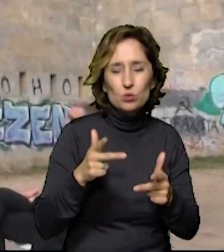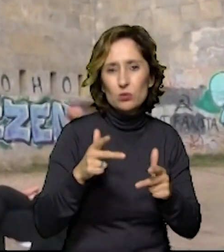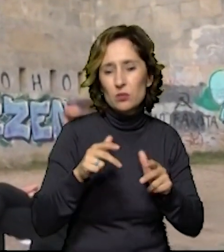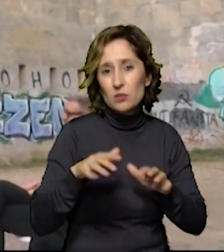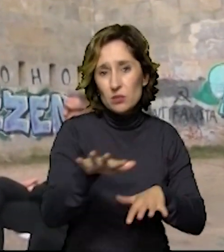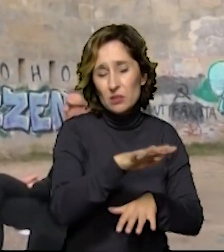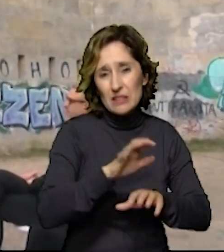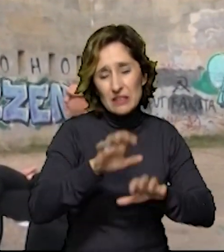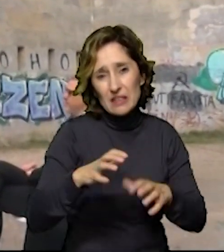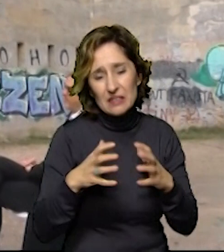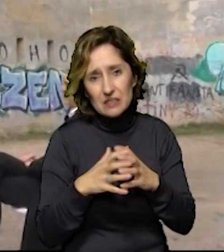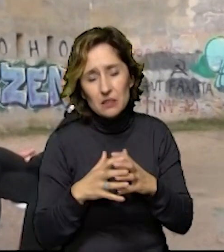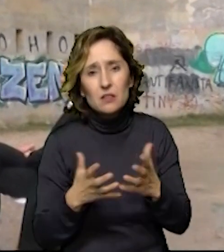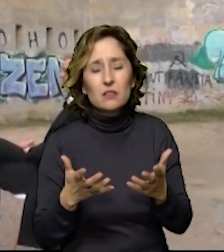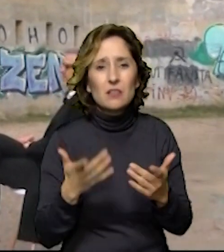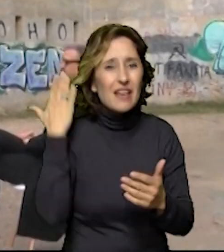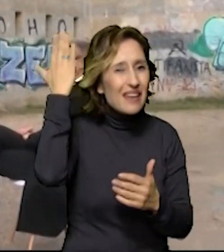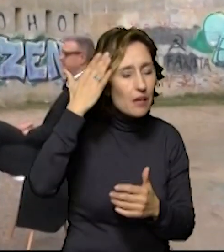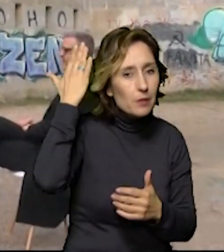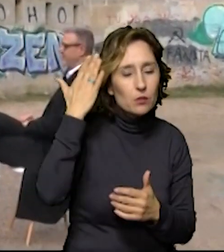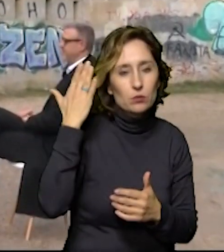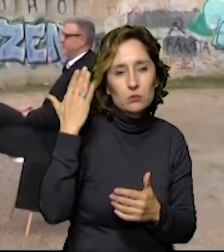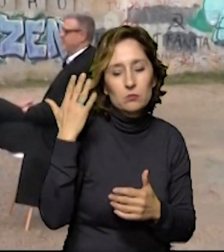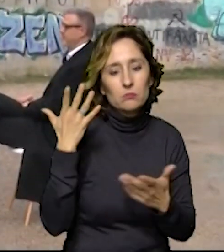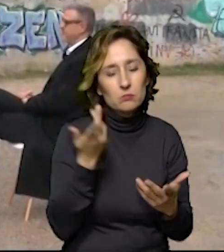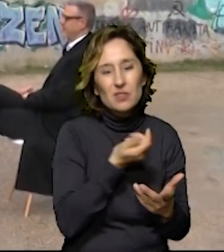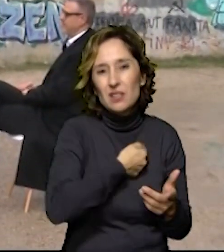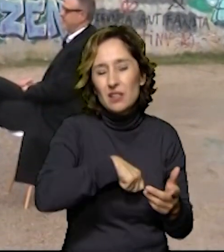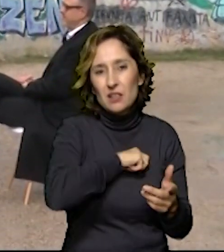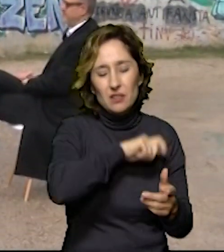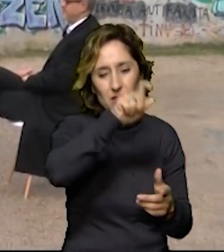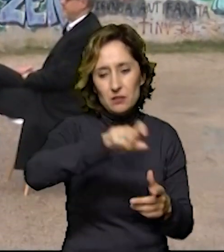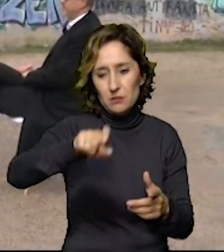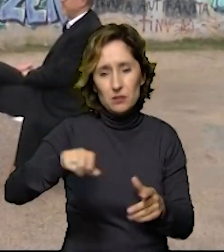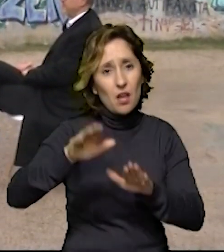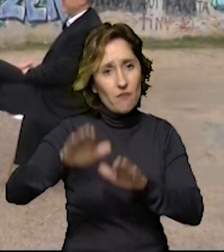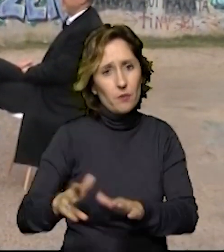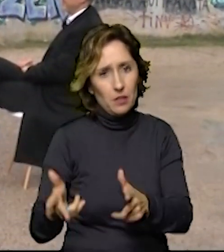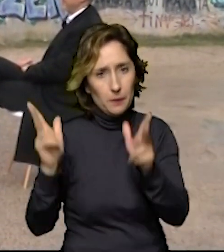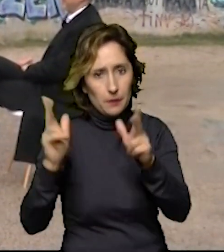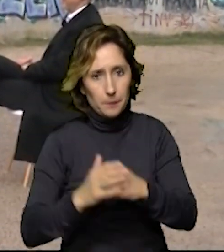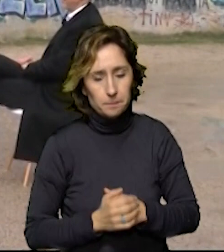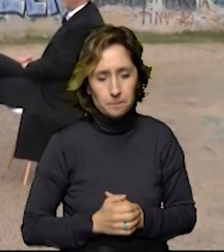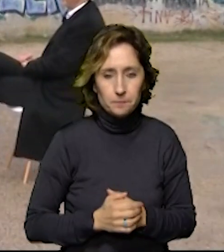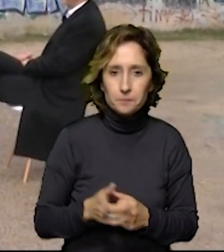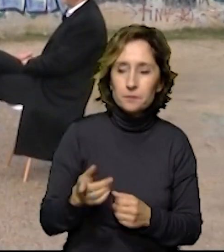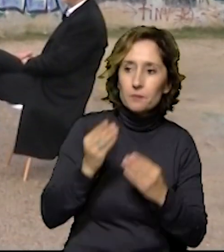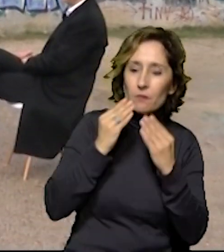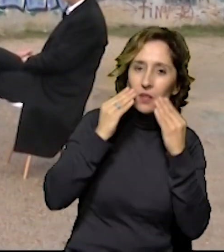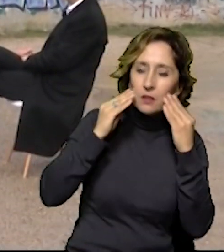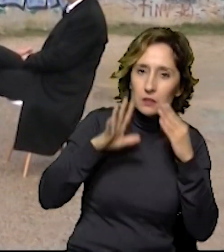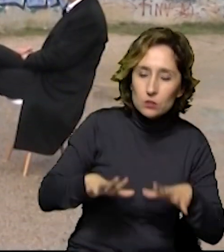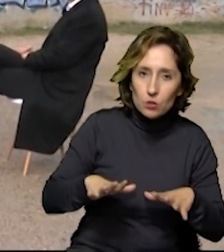castellanos, navarros. Por lo tanto, españoles luchadores por la libertad. ¿Se ha escrito la verdadera historia, la